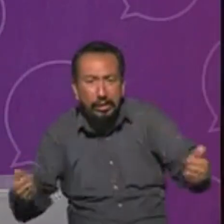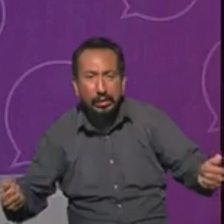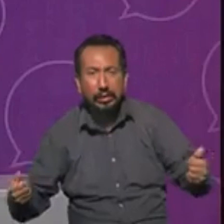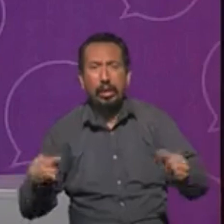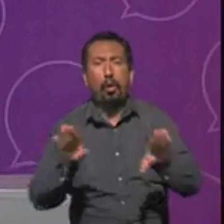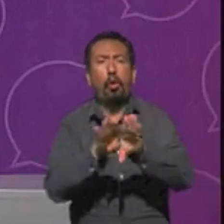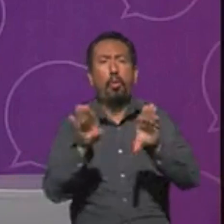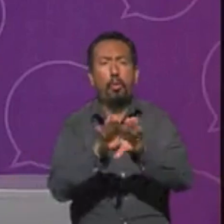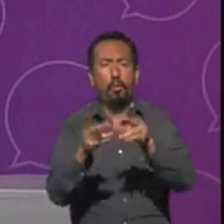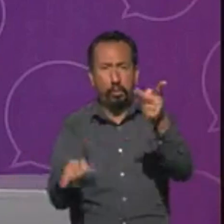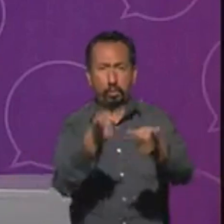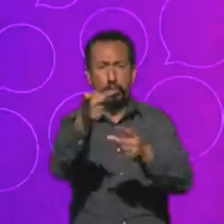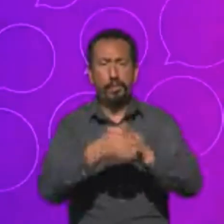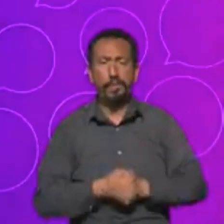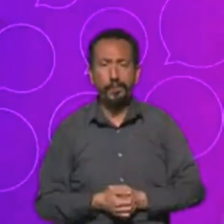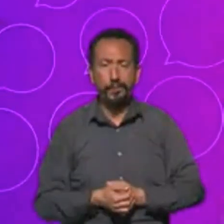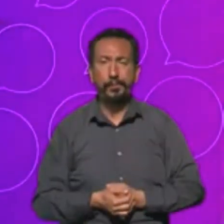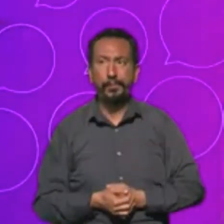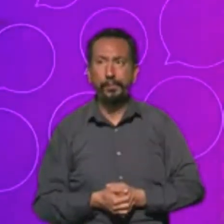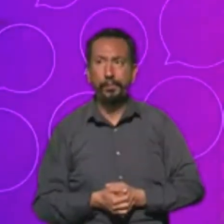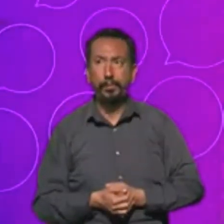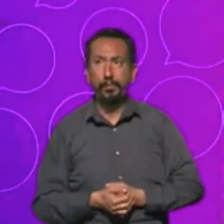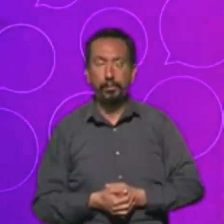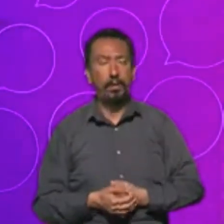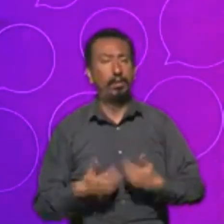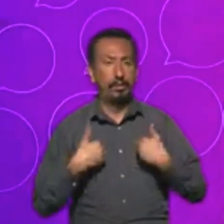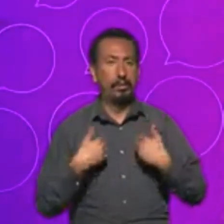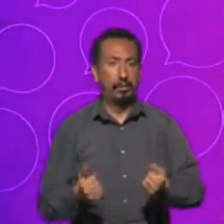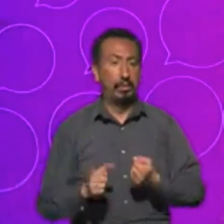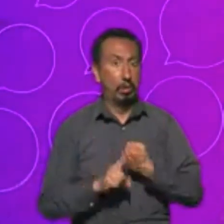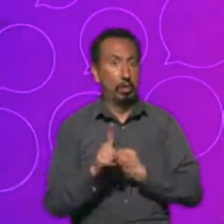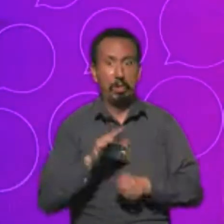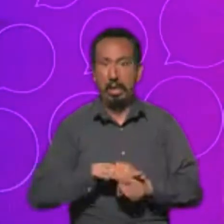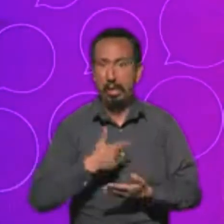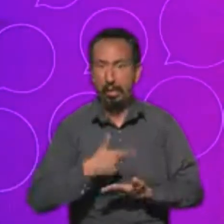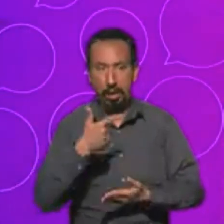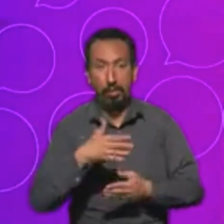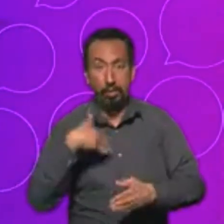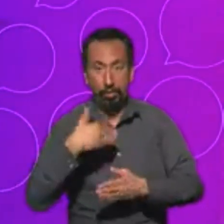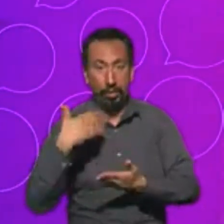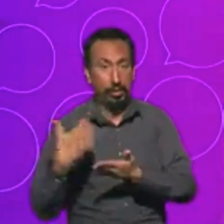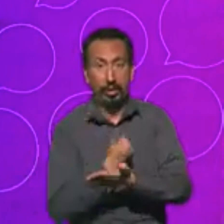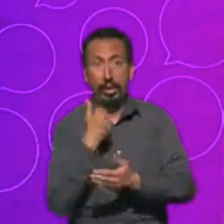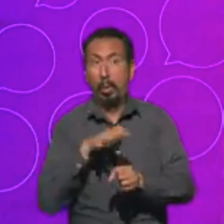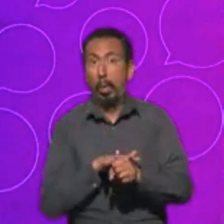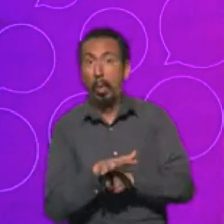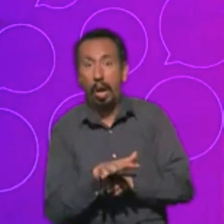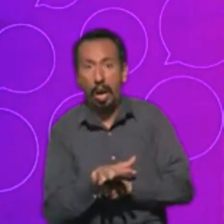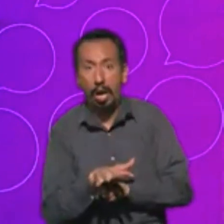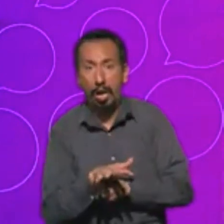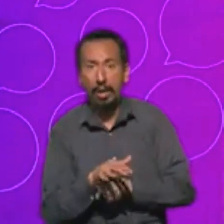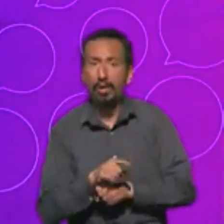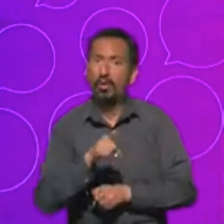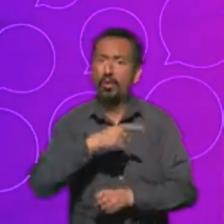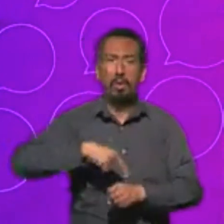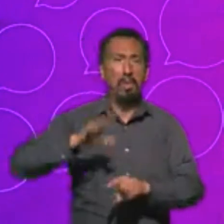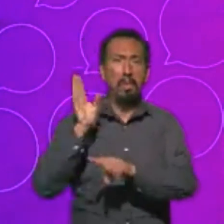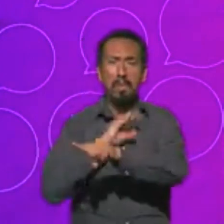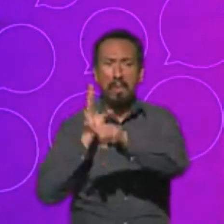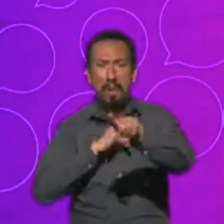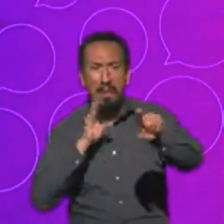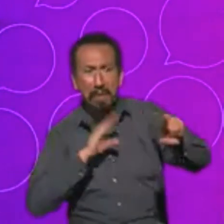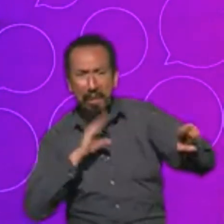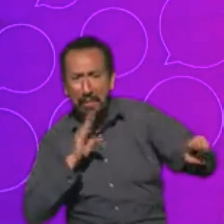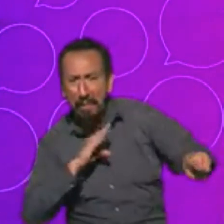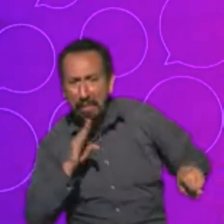conseguirlo un minuto y medio no sin duda el reto más grande que vamos a tener cuando lleguemos Pues es que se les olvide todo lo malo que tienen que hacer en la